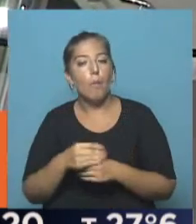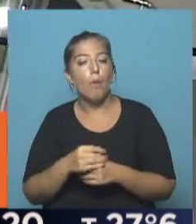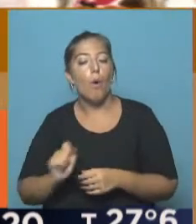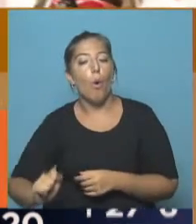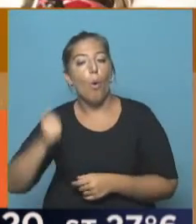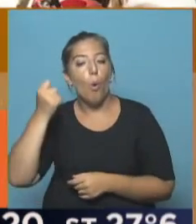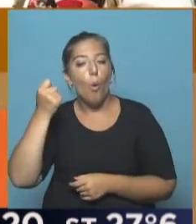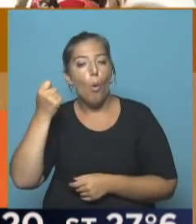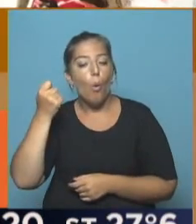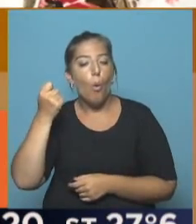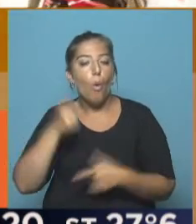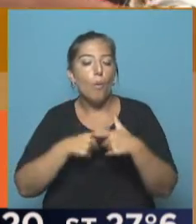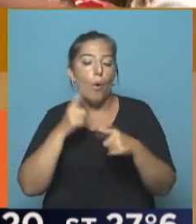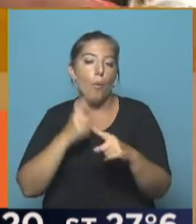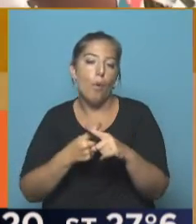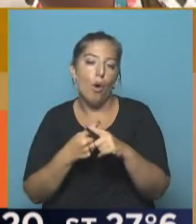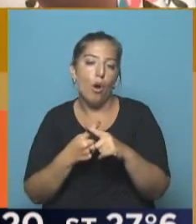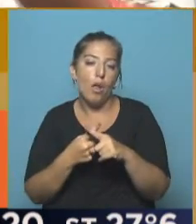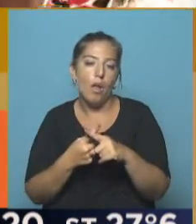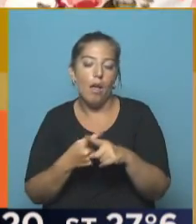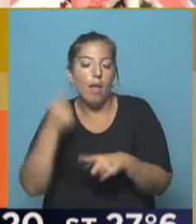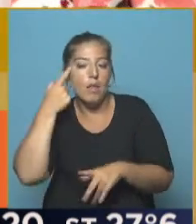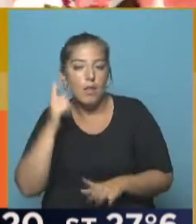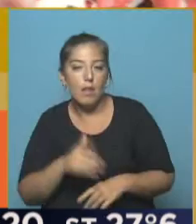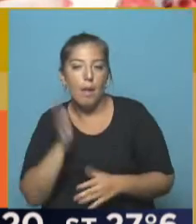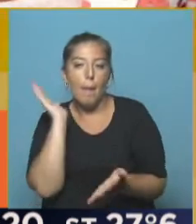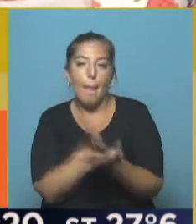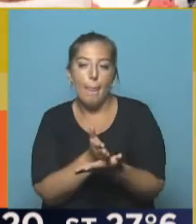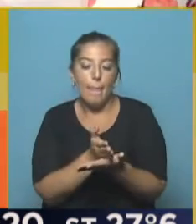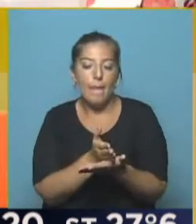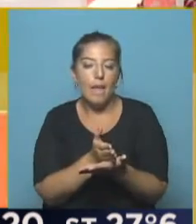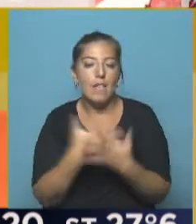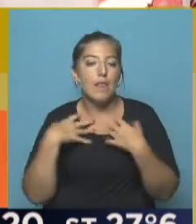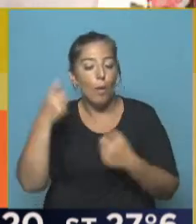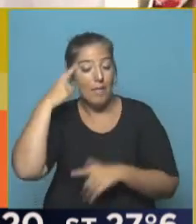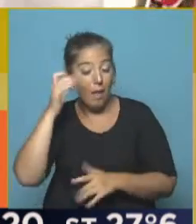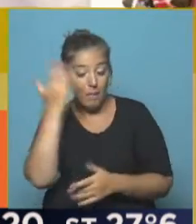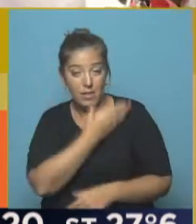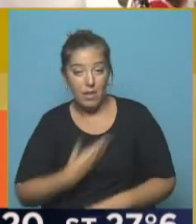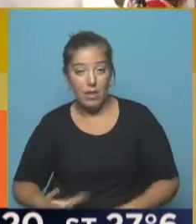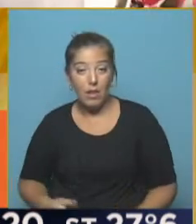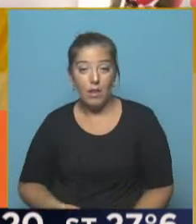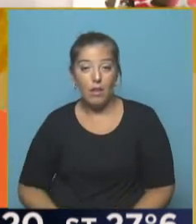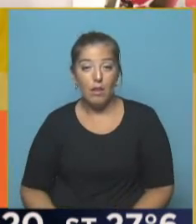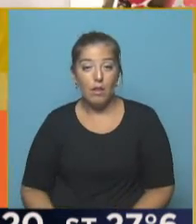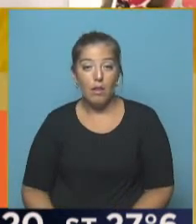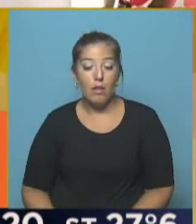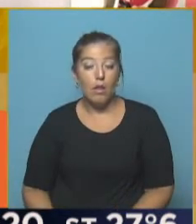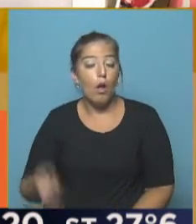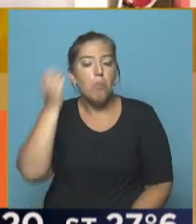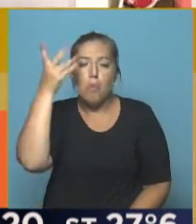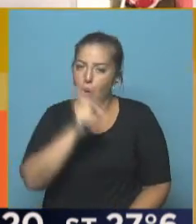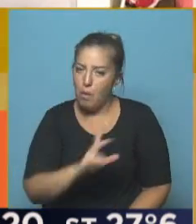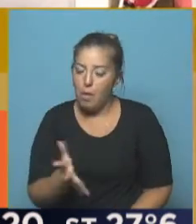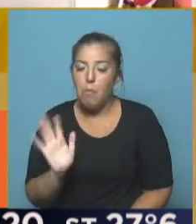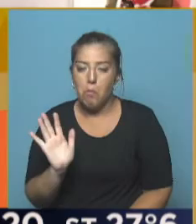en lugar de venir por el lado más político? Es decir, ¿impugnarle la salud mental al presidente? No lo descartemos. No lo